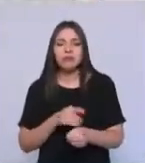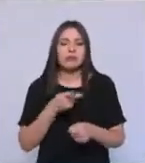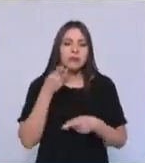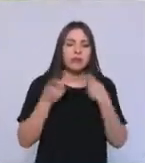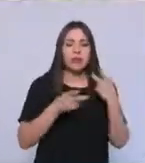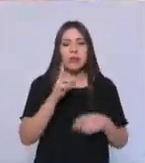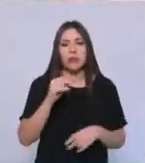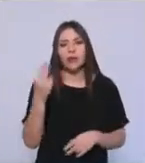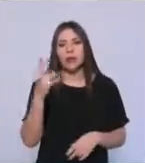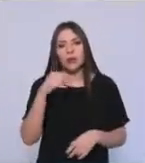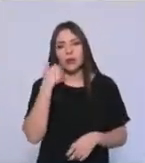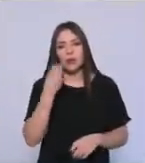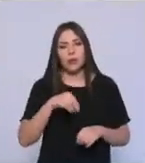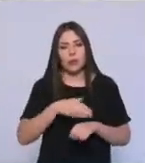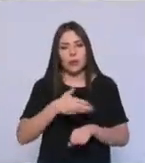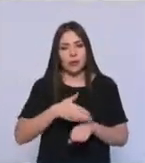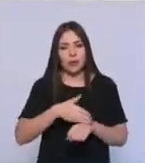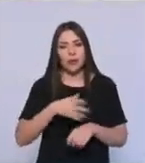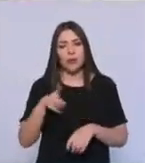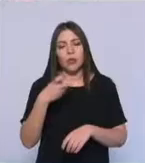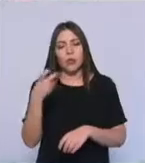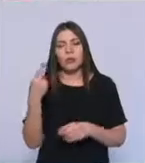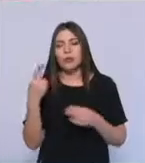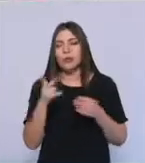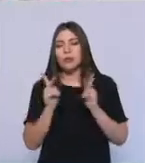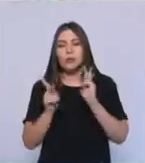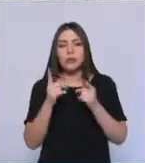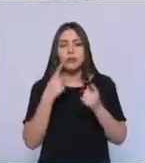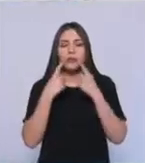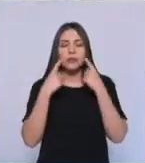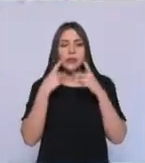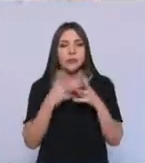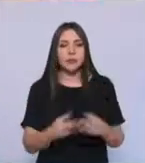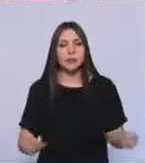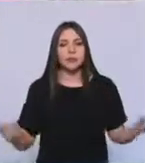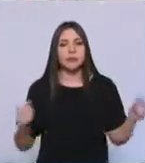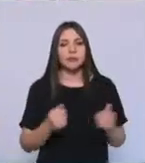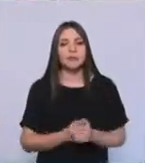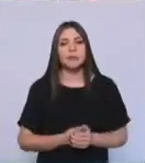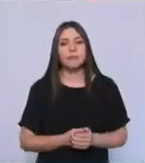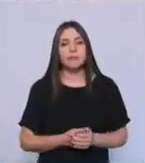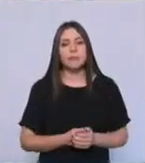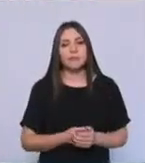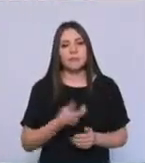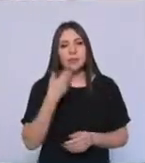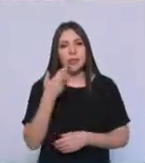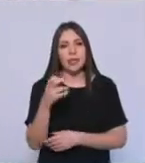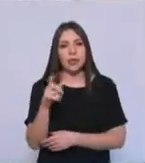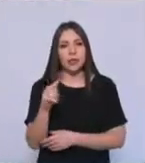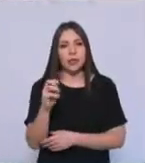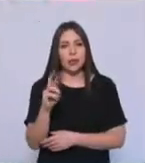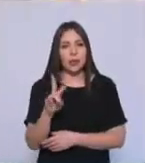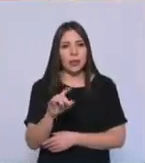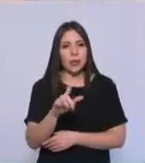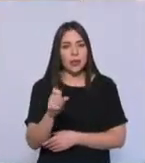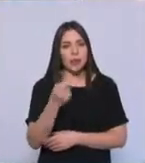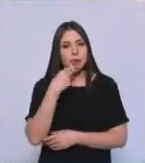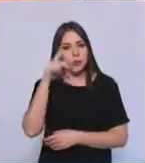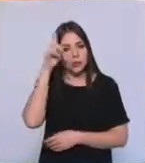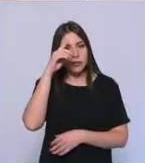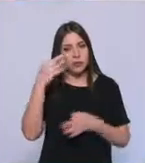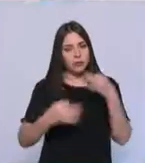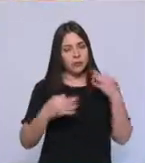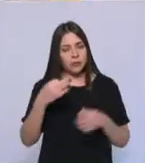la infracción. Por eso también metimos el tema de la mediación. Por supuesto, Héctor Villegas Sandoval, consejero jurídico y de servicios legales de la Ciudad de